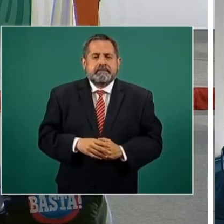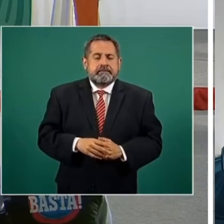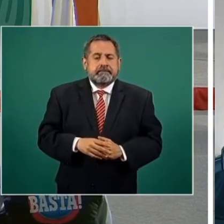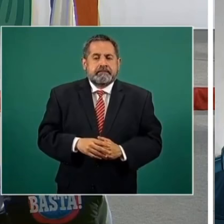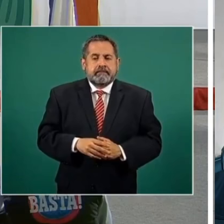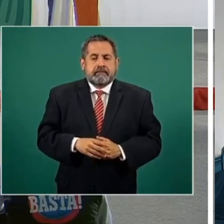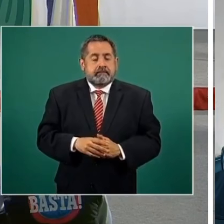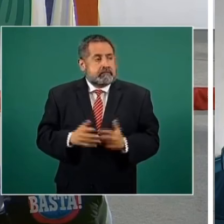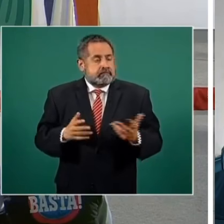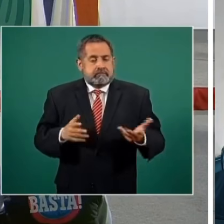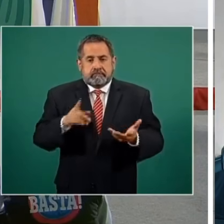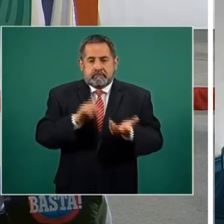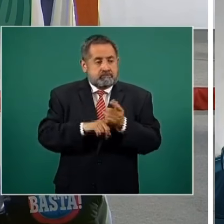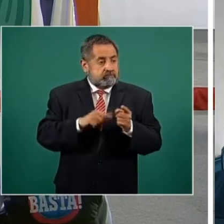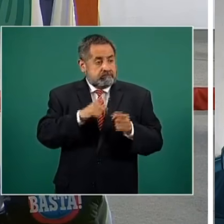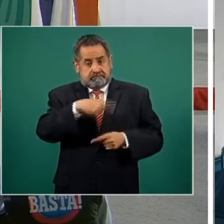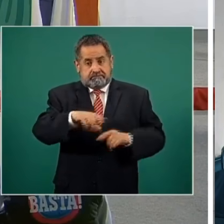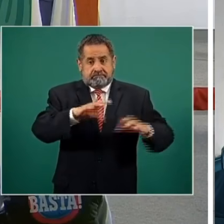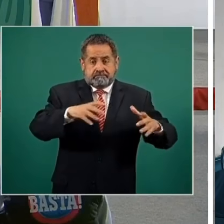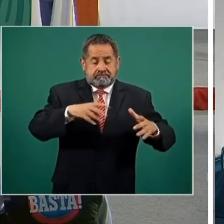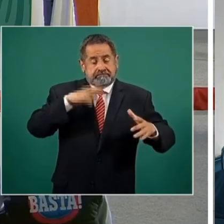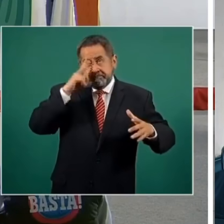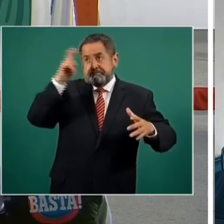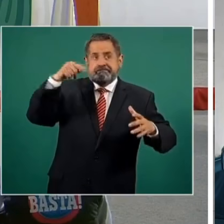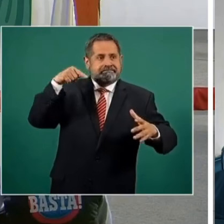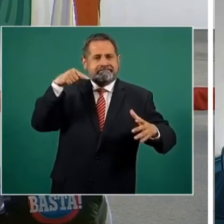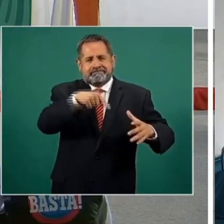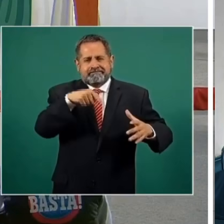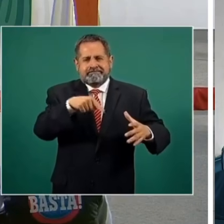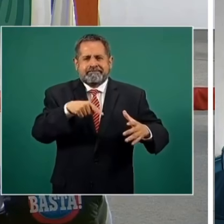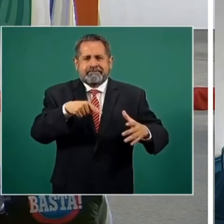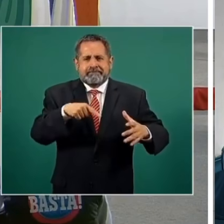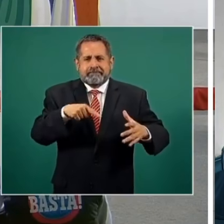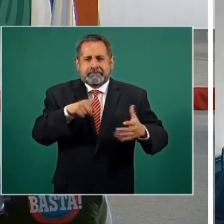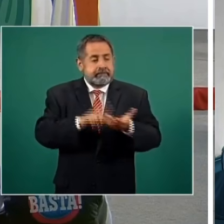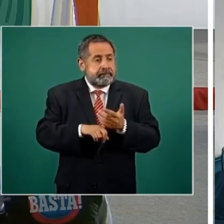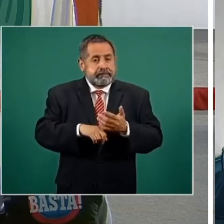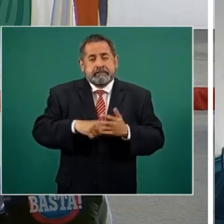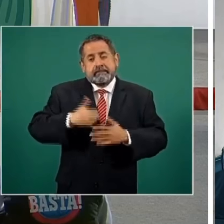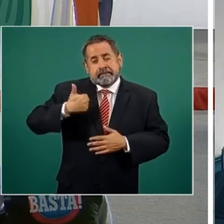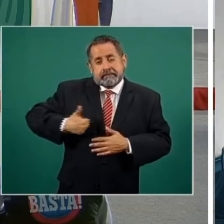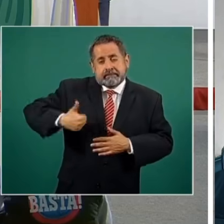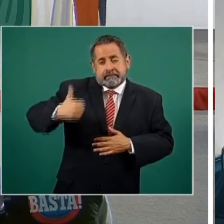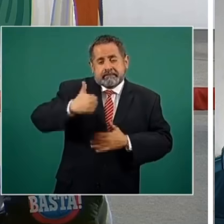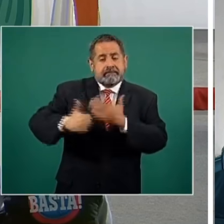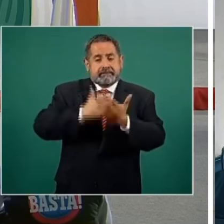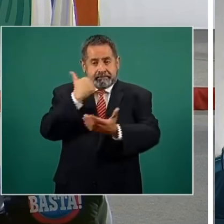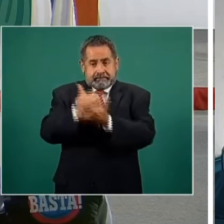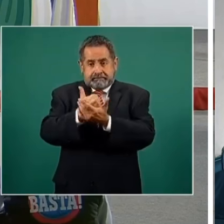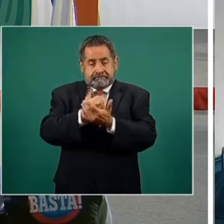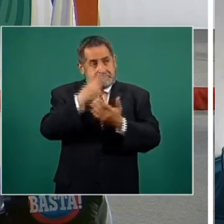Un sueño es que en cada capital de nuestro